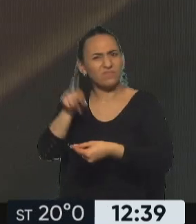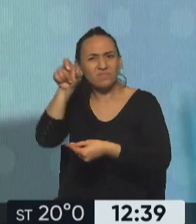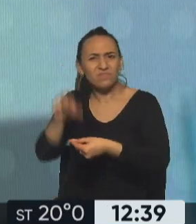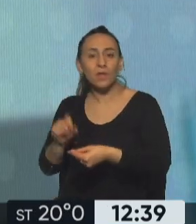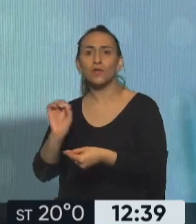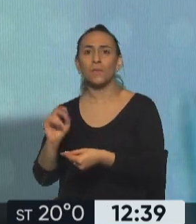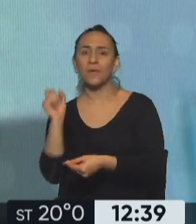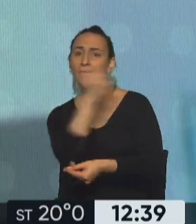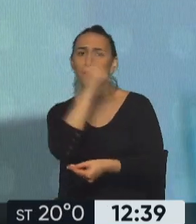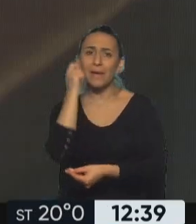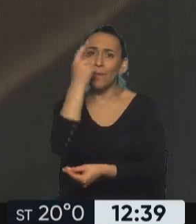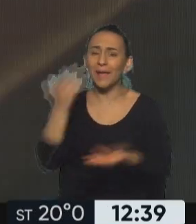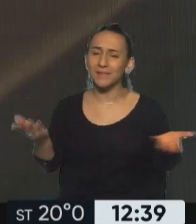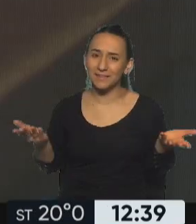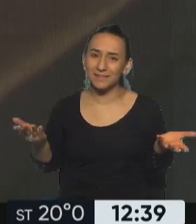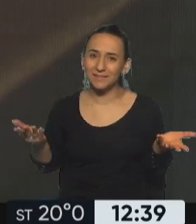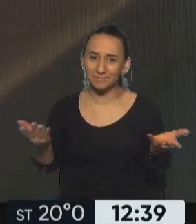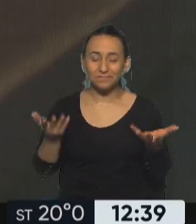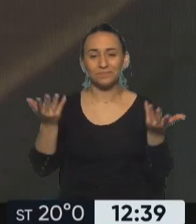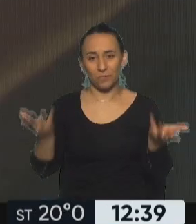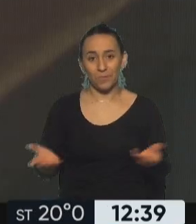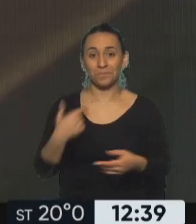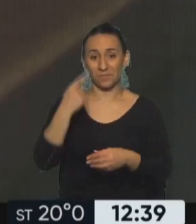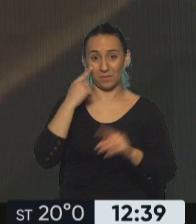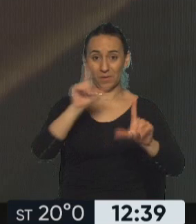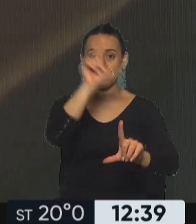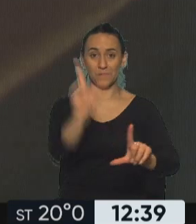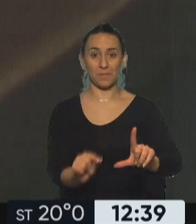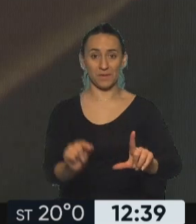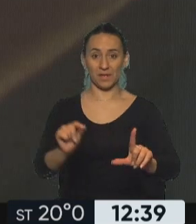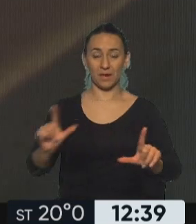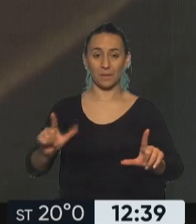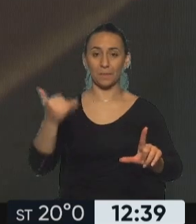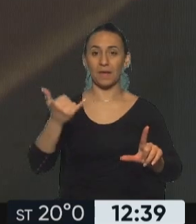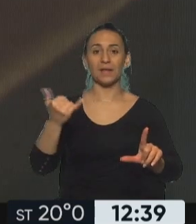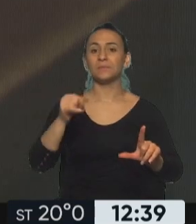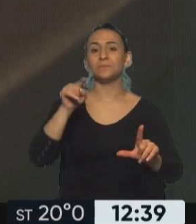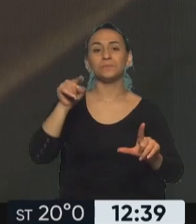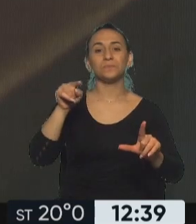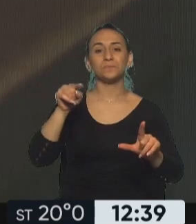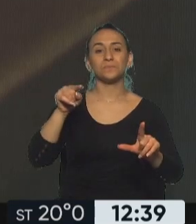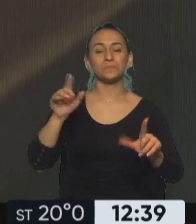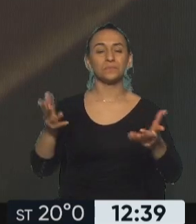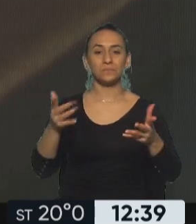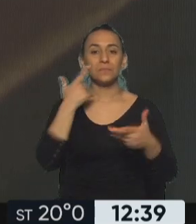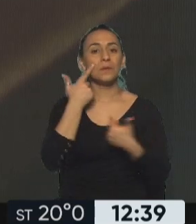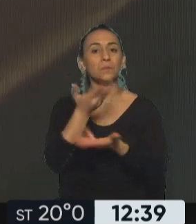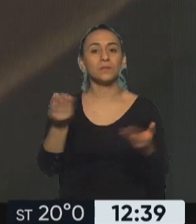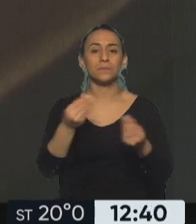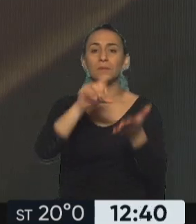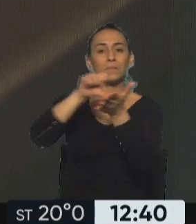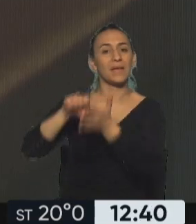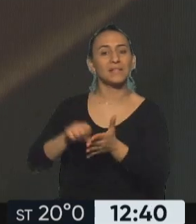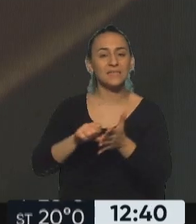paraguayo. Pero bueno, tenemos este mapa, no sé si lo tenemos a mano para ver cuáles son los países que sí tienen voto electrónico y